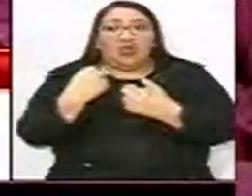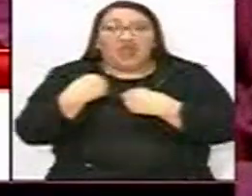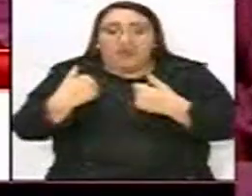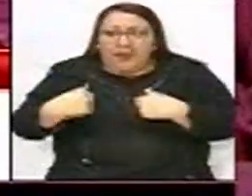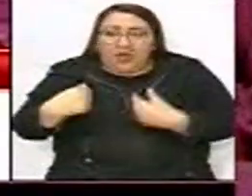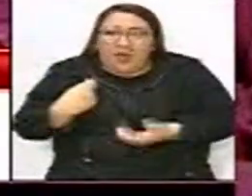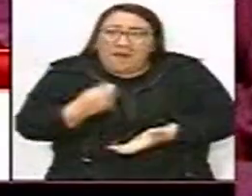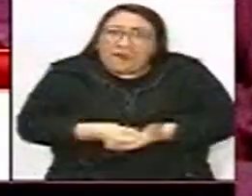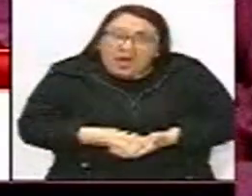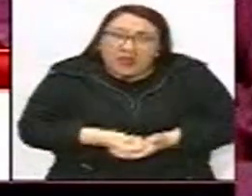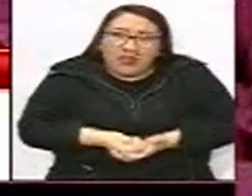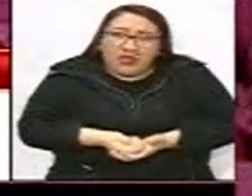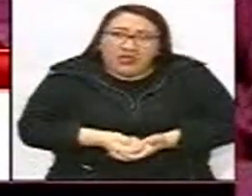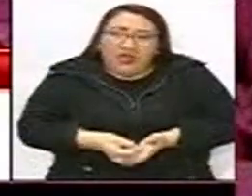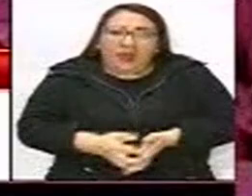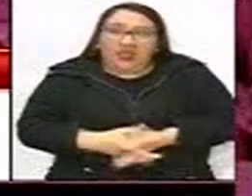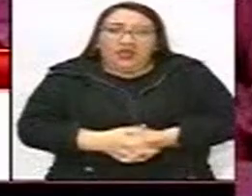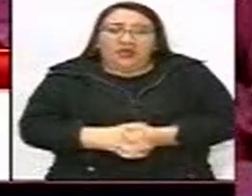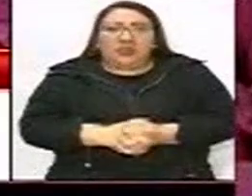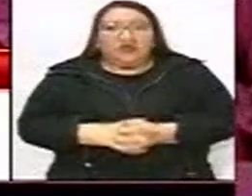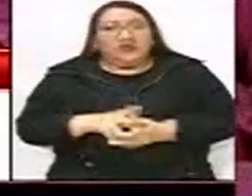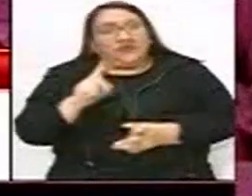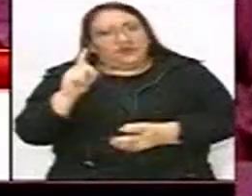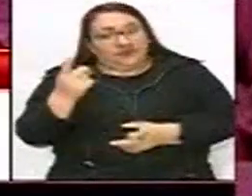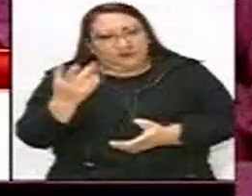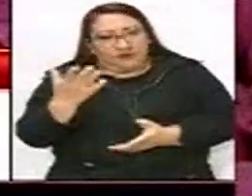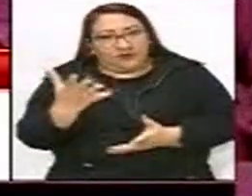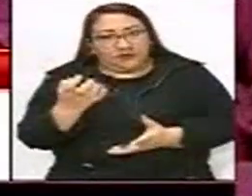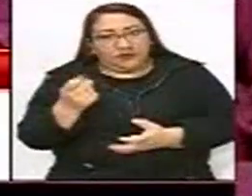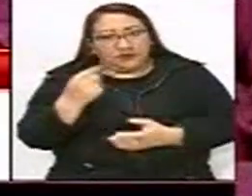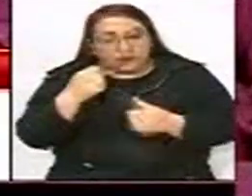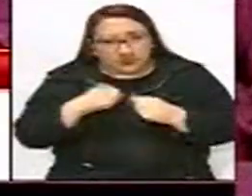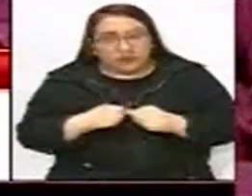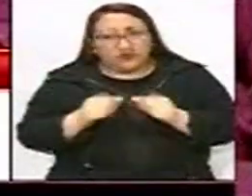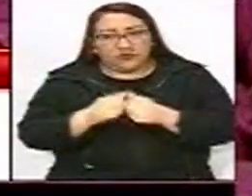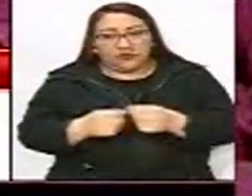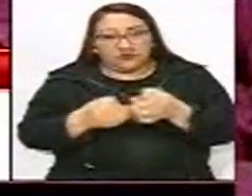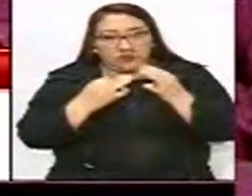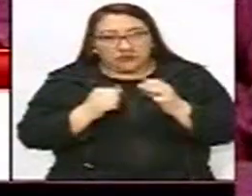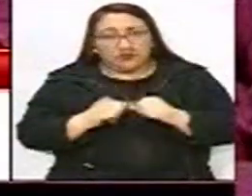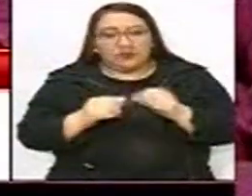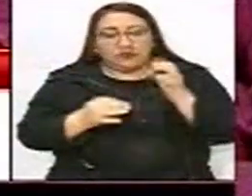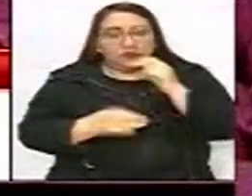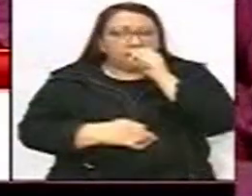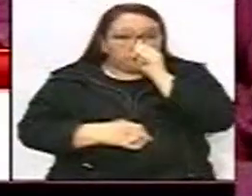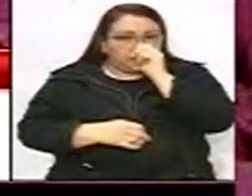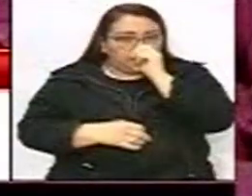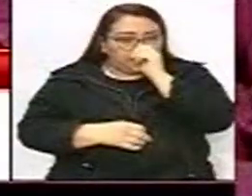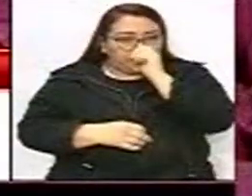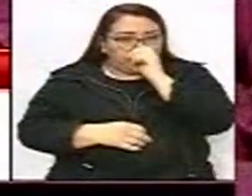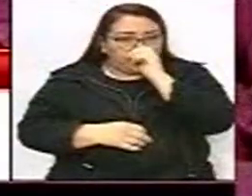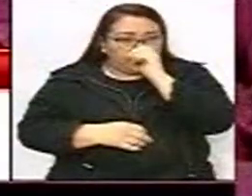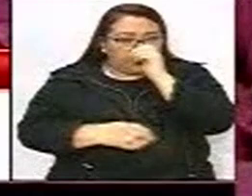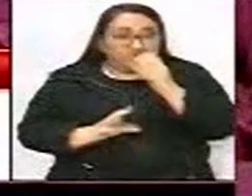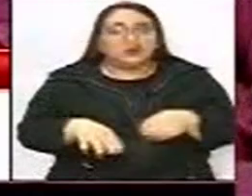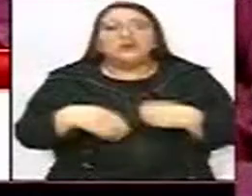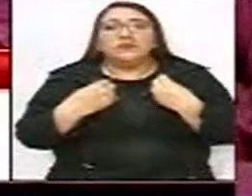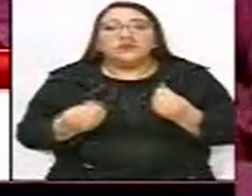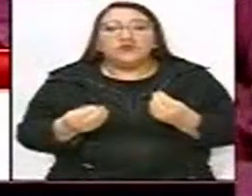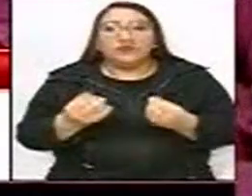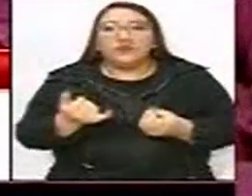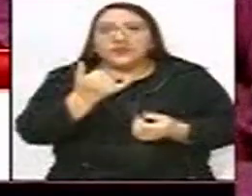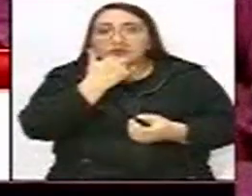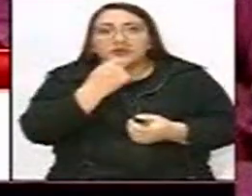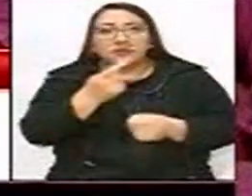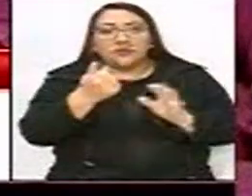consumidor. O sea, primero, yo quisiera, para que usted continúe con la hilación de su exposición, que diga por qué es ese perjuicio